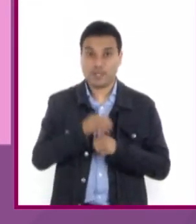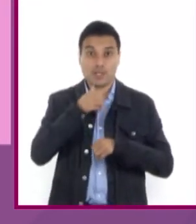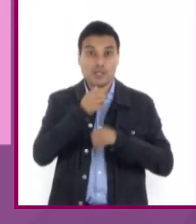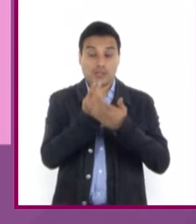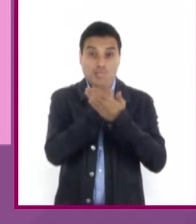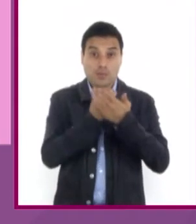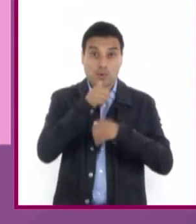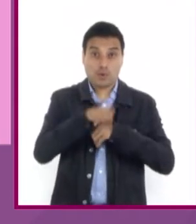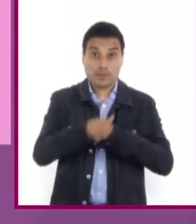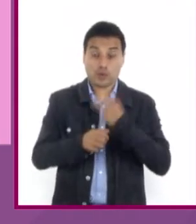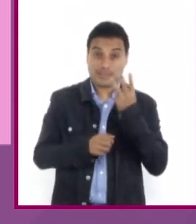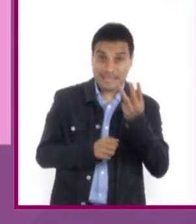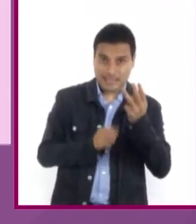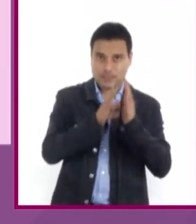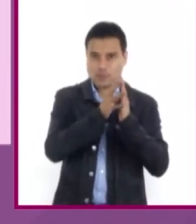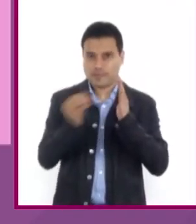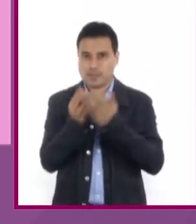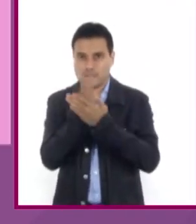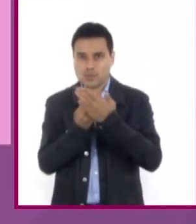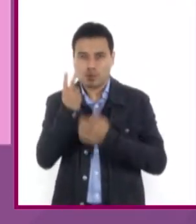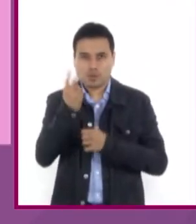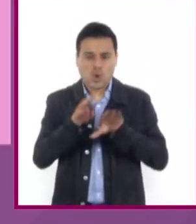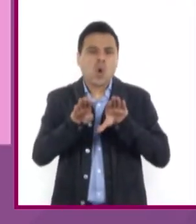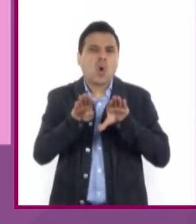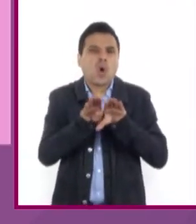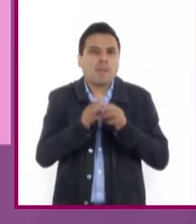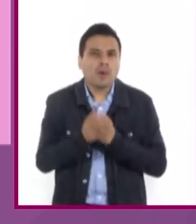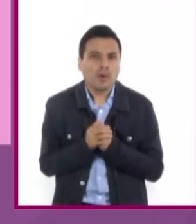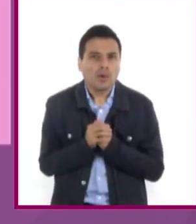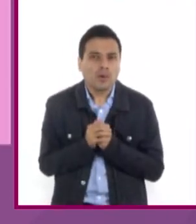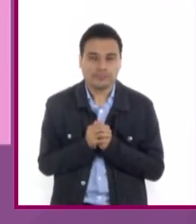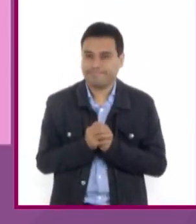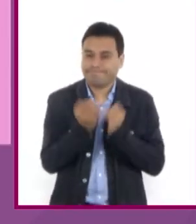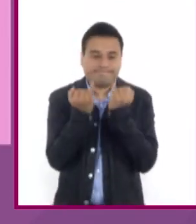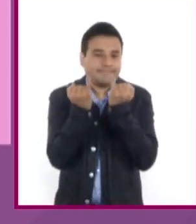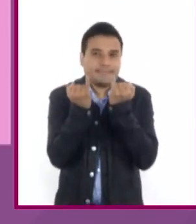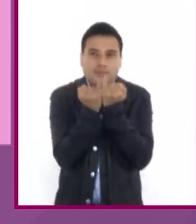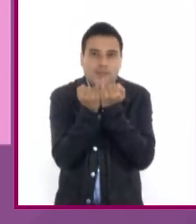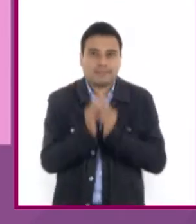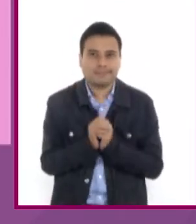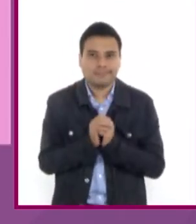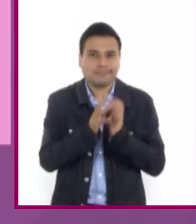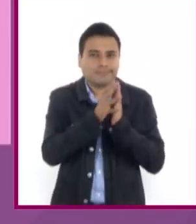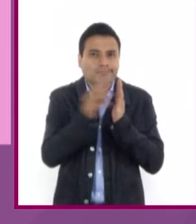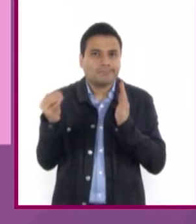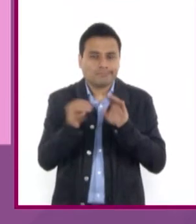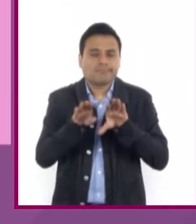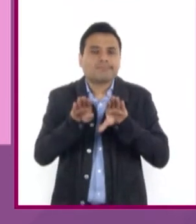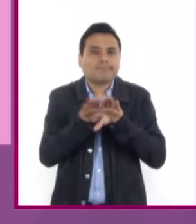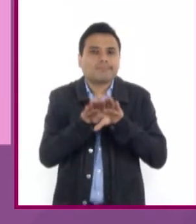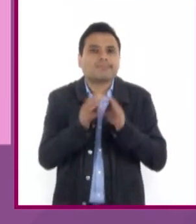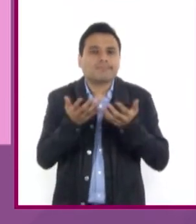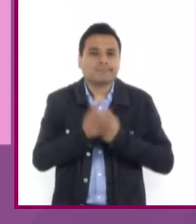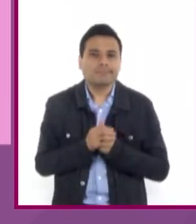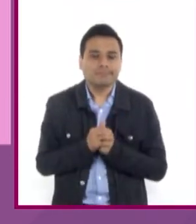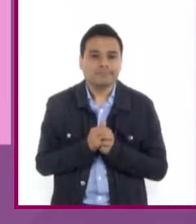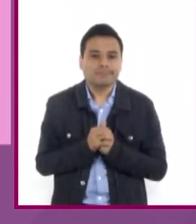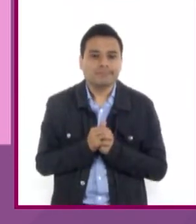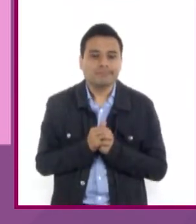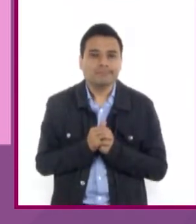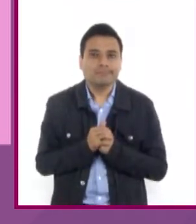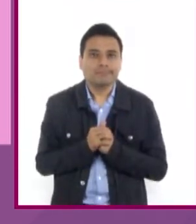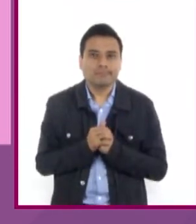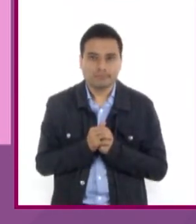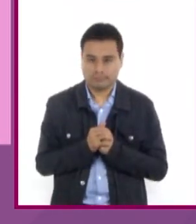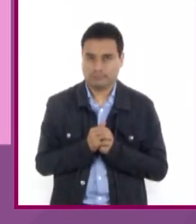la figura 2? De manera similar, el factor que hace pasar de la figura 3 a la figura